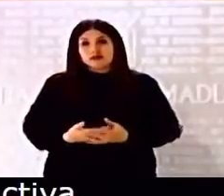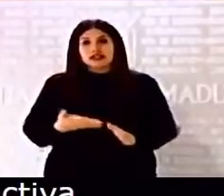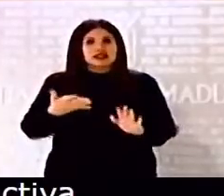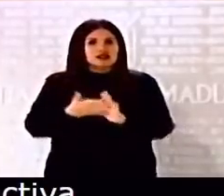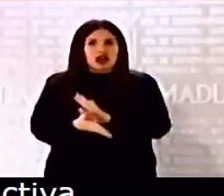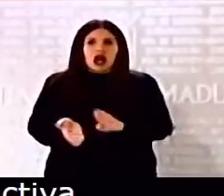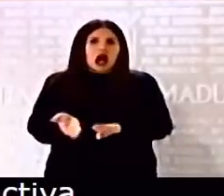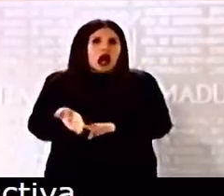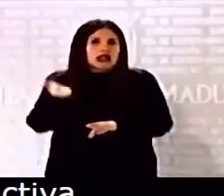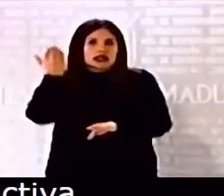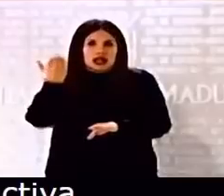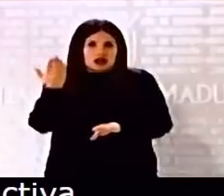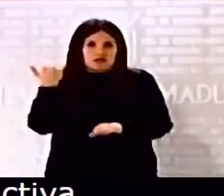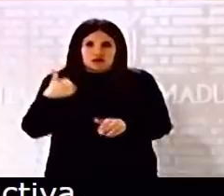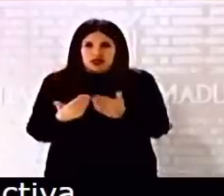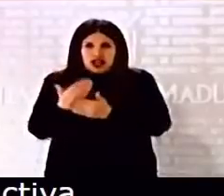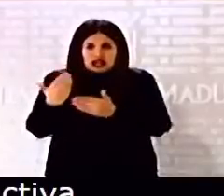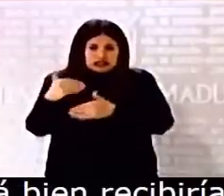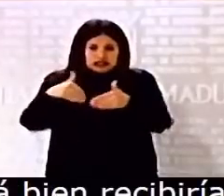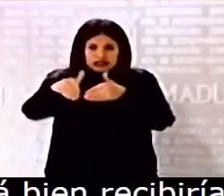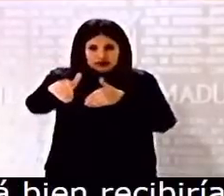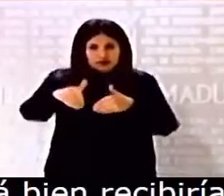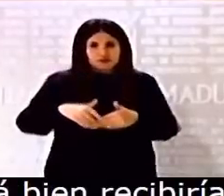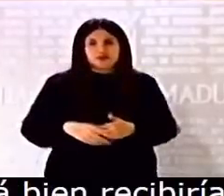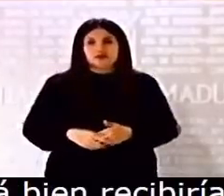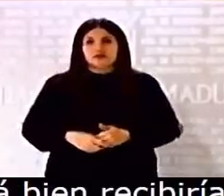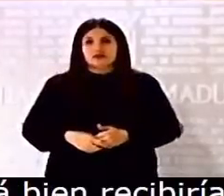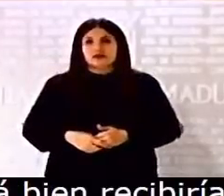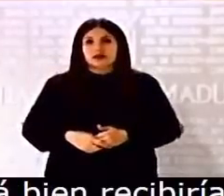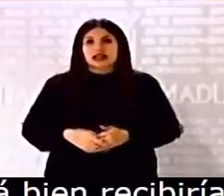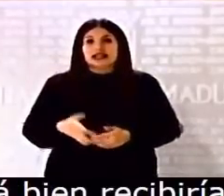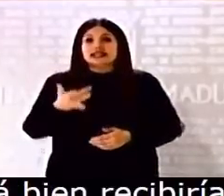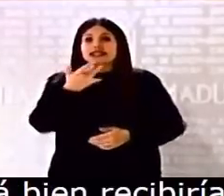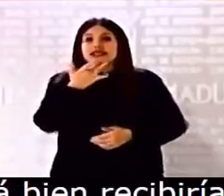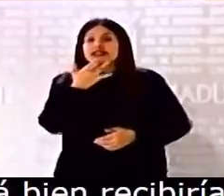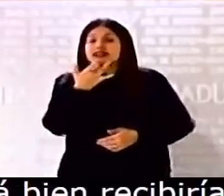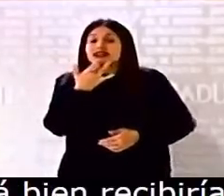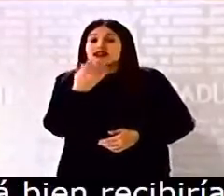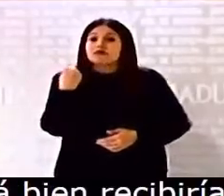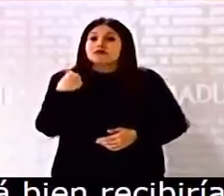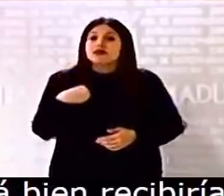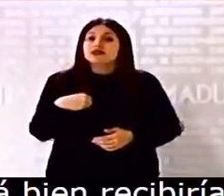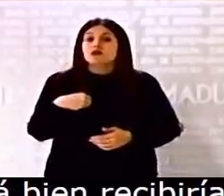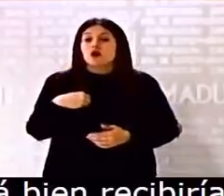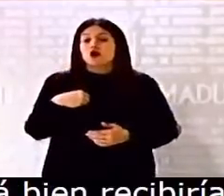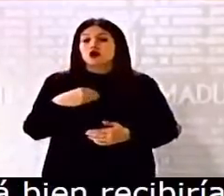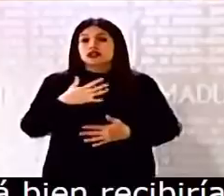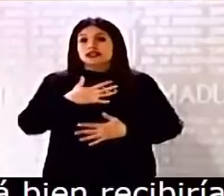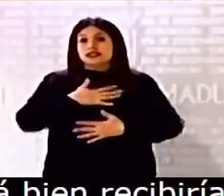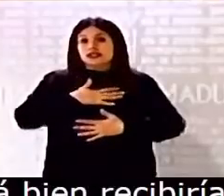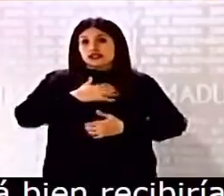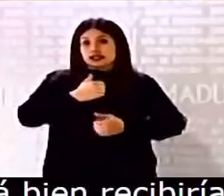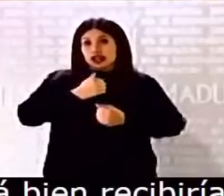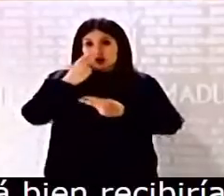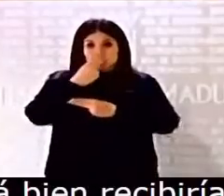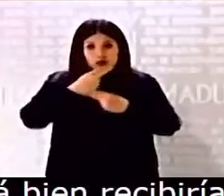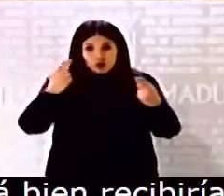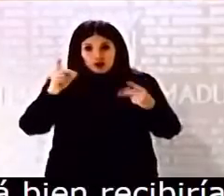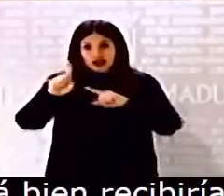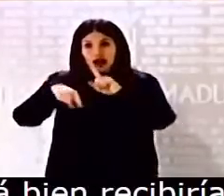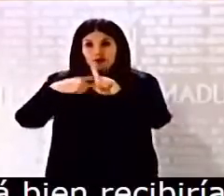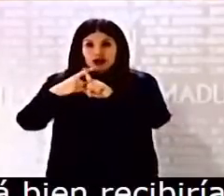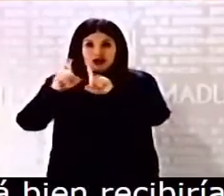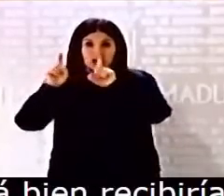recibirían el alta en estos días. Y si la Autoridad de Salud Pública y la Autoridad Educativa lo considera